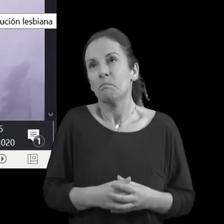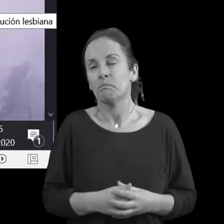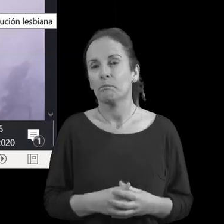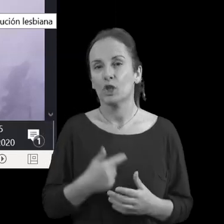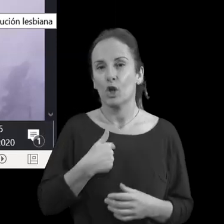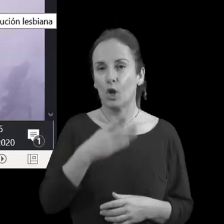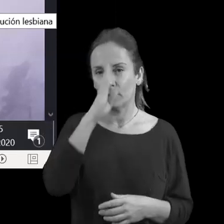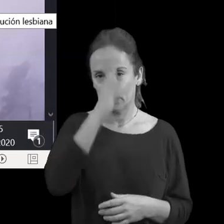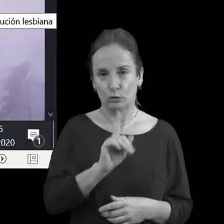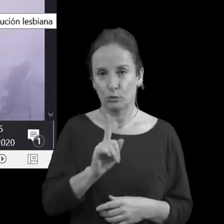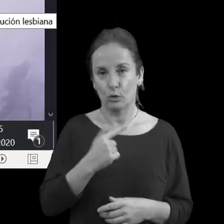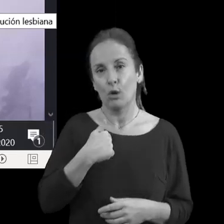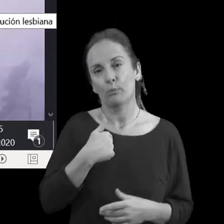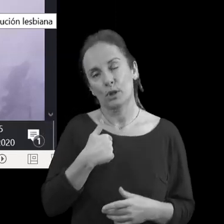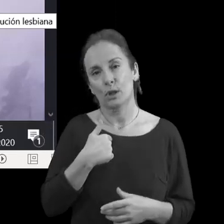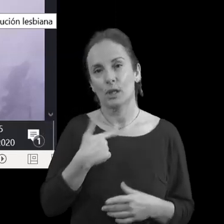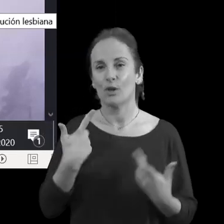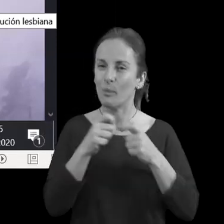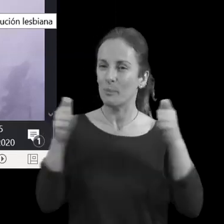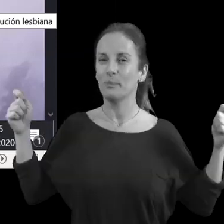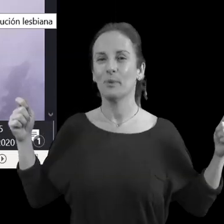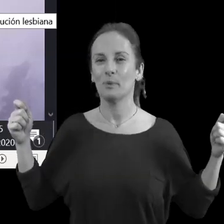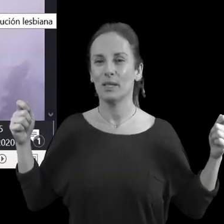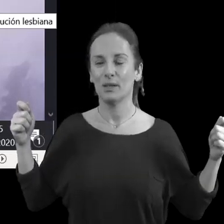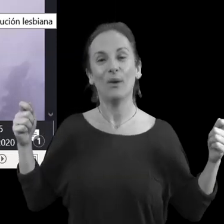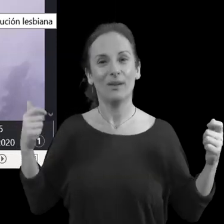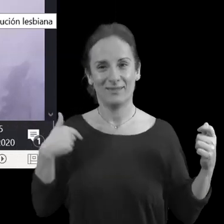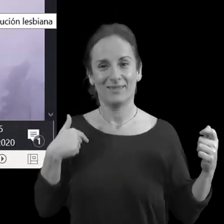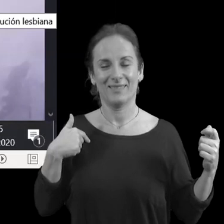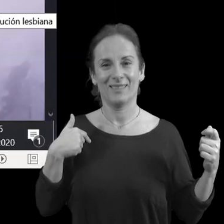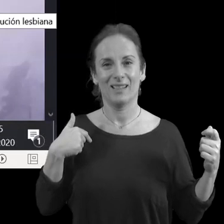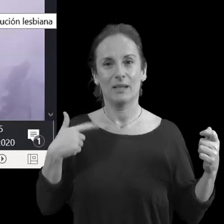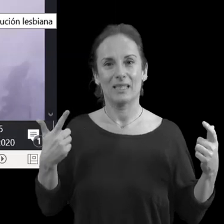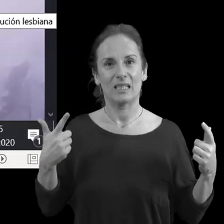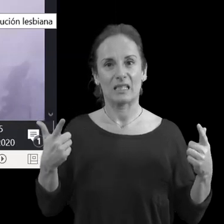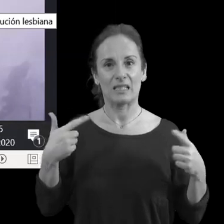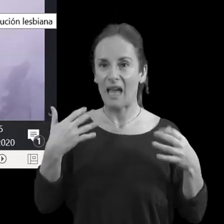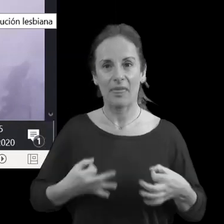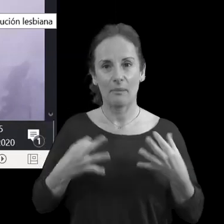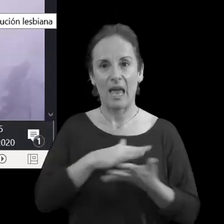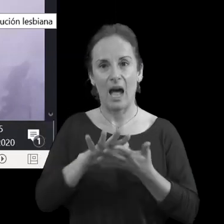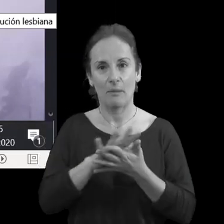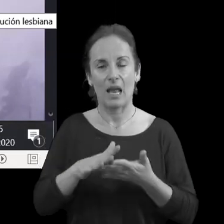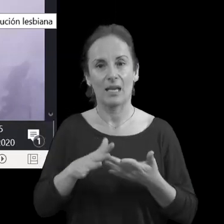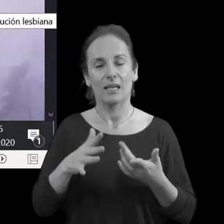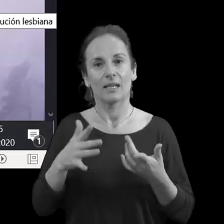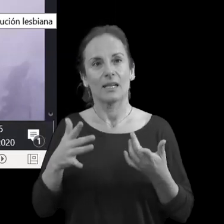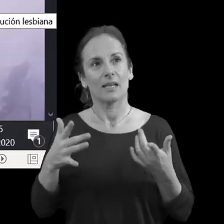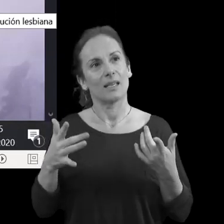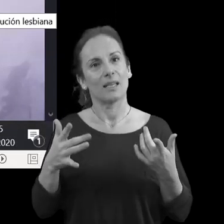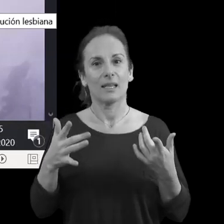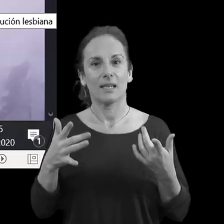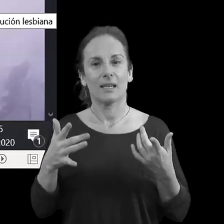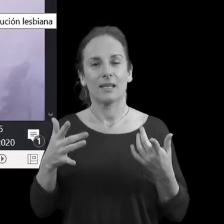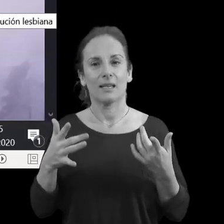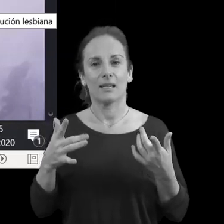armario y eso significa que hablas de tu sexualidad, ¿no? Lo haces en la familia, hablas de tu sexualidad, lo haces en el trabajo y es como que estamos todo el rato